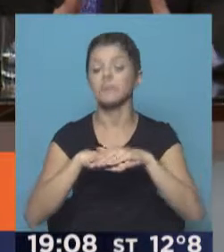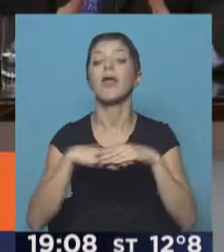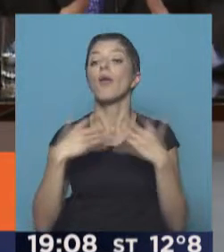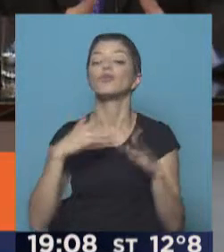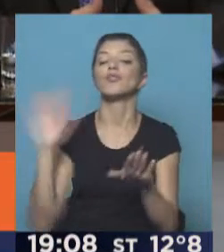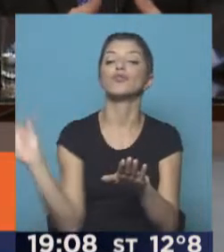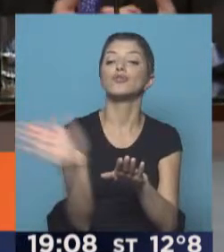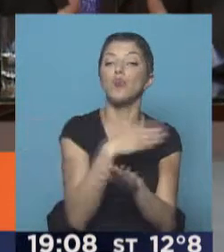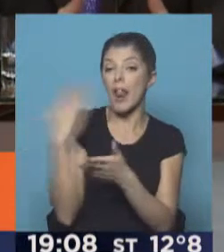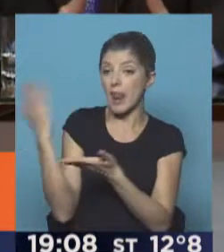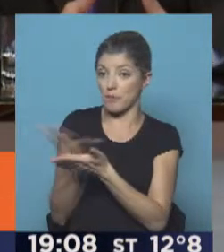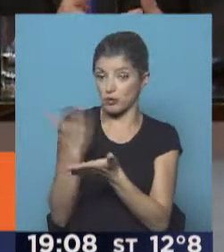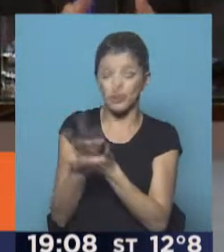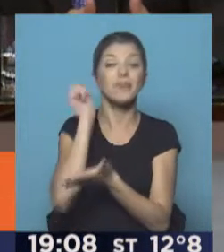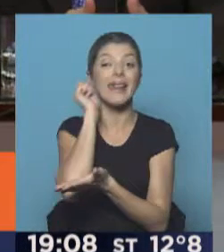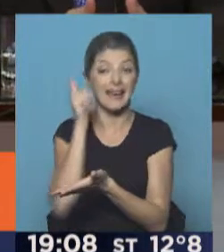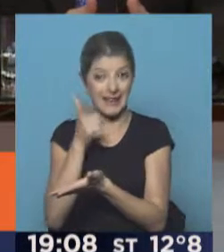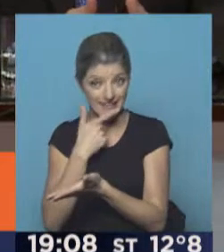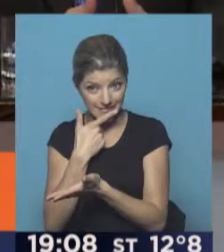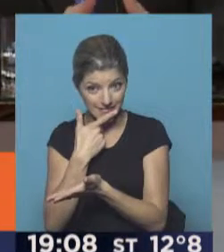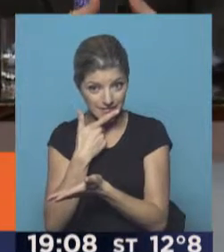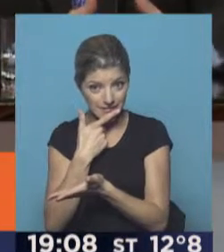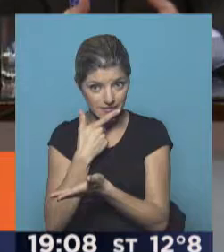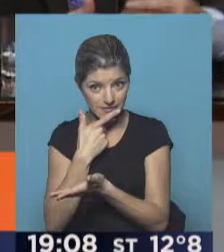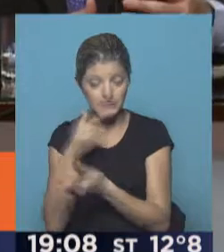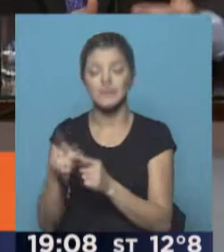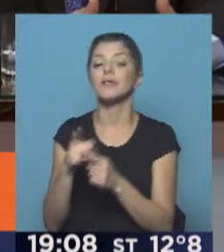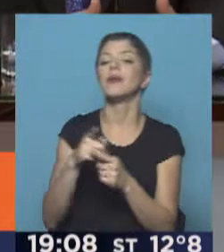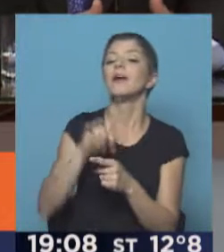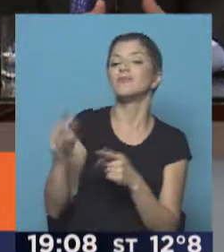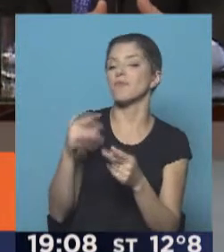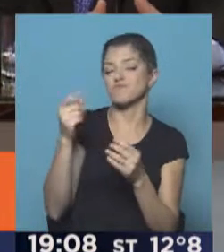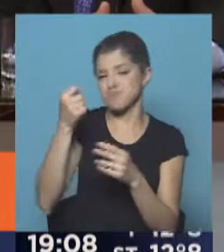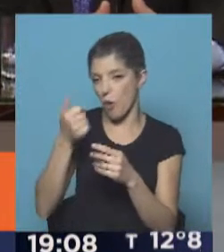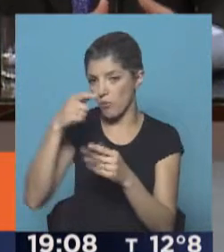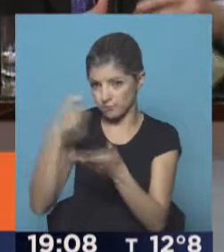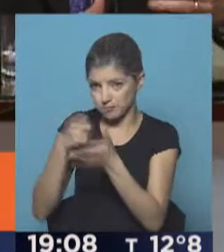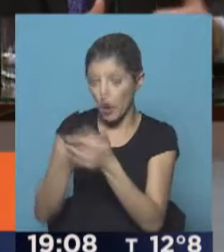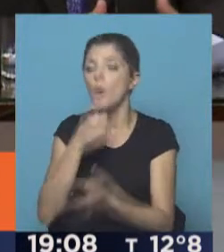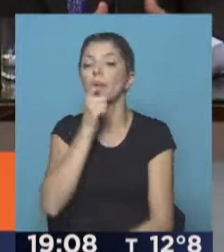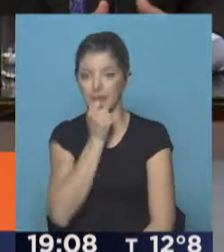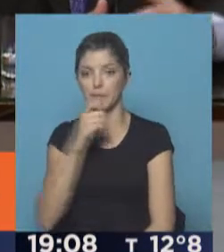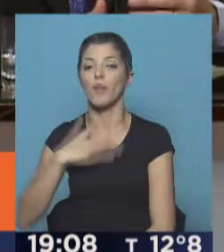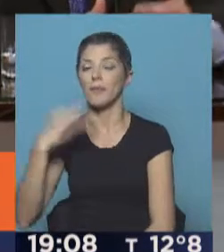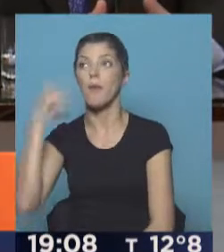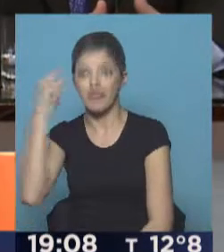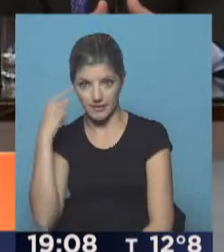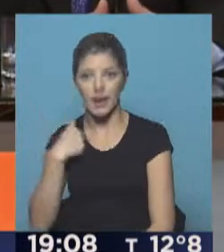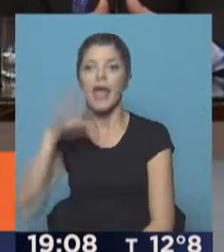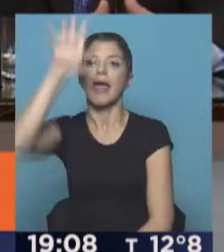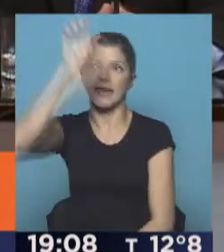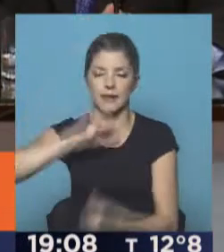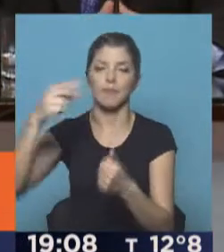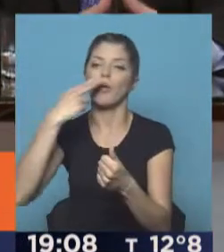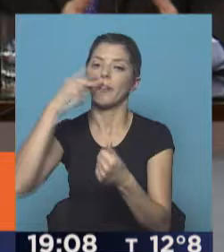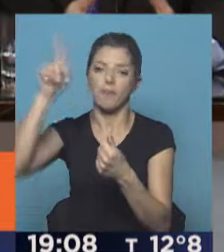de producir el gas. Y producir el gas es la remuneración al productor local, el gas importado en barco, el gas importado de Bolivia, el gas importado